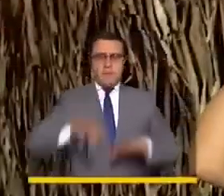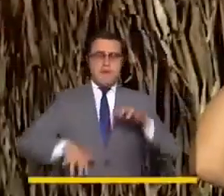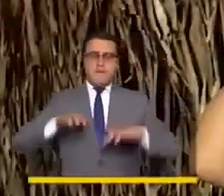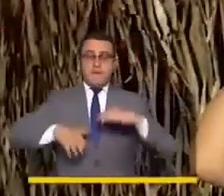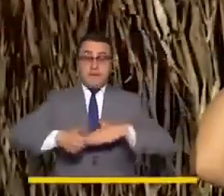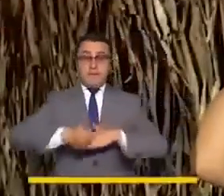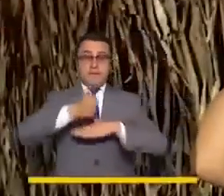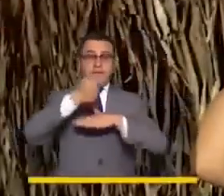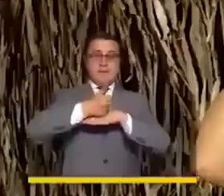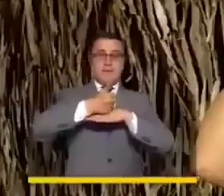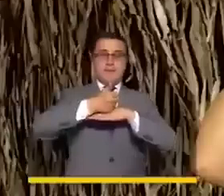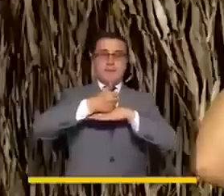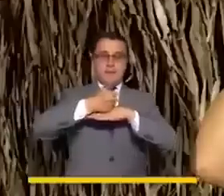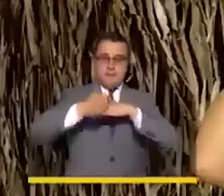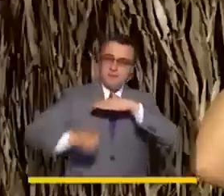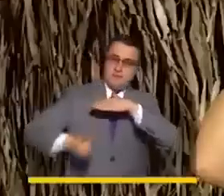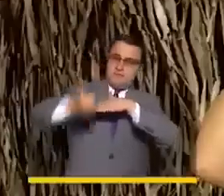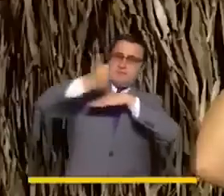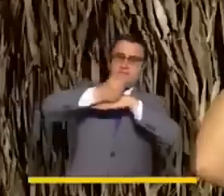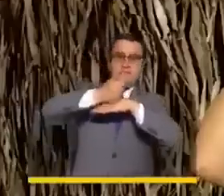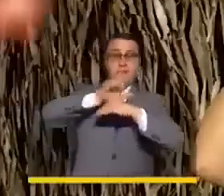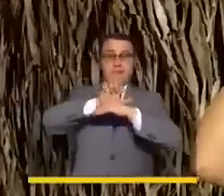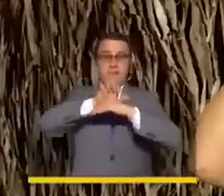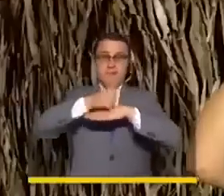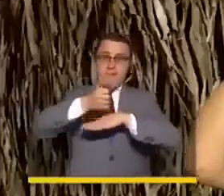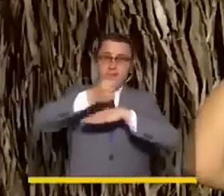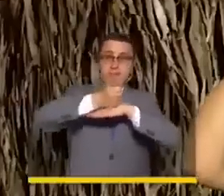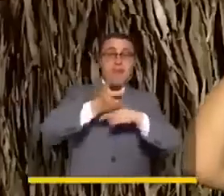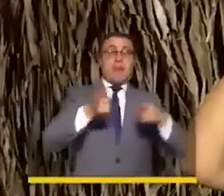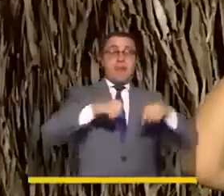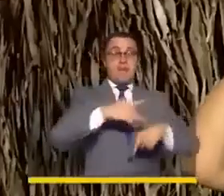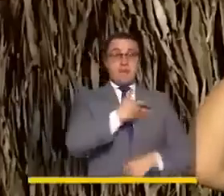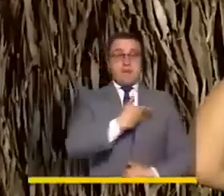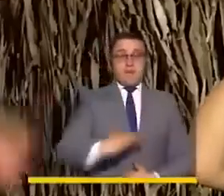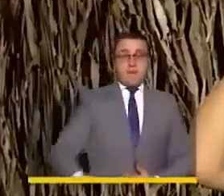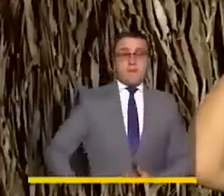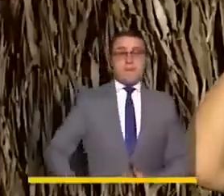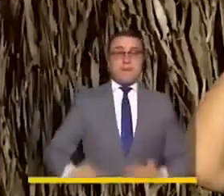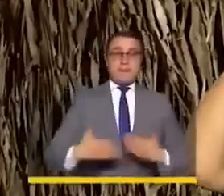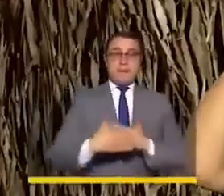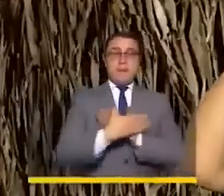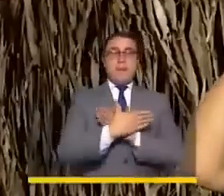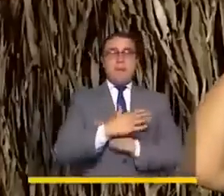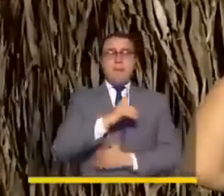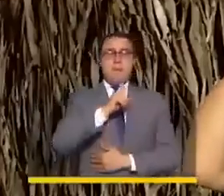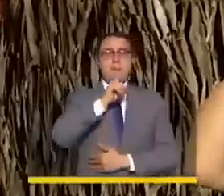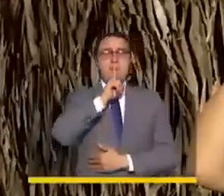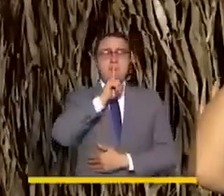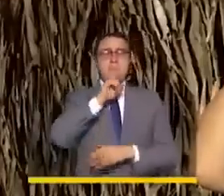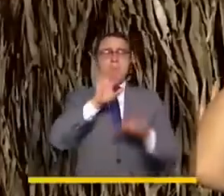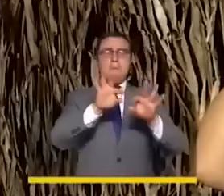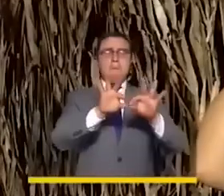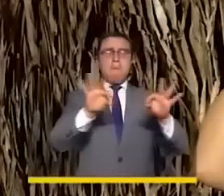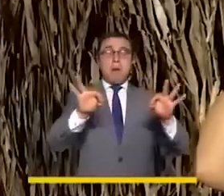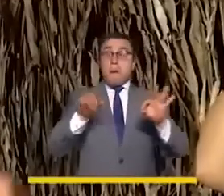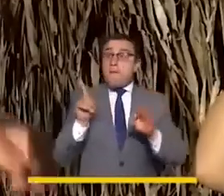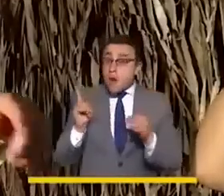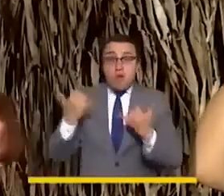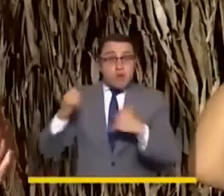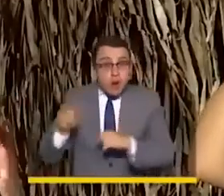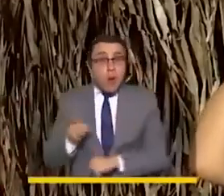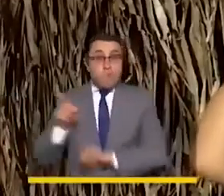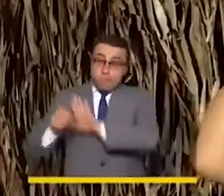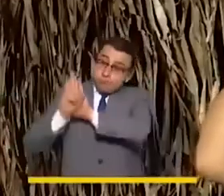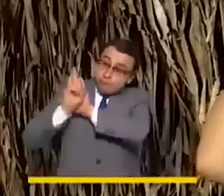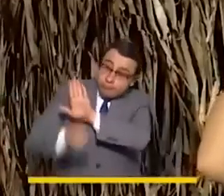oficina, el director de la entidad y el presidente de la República no hacen, a pesar de que la